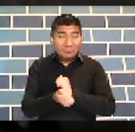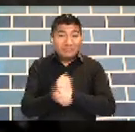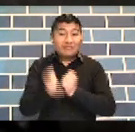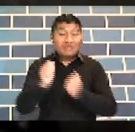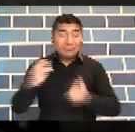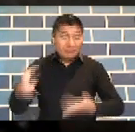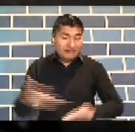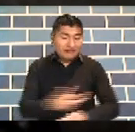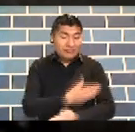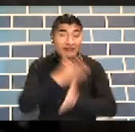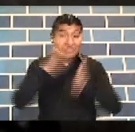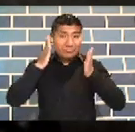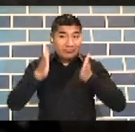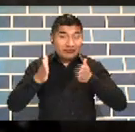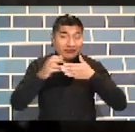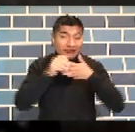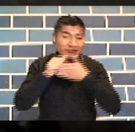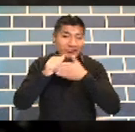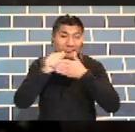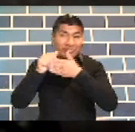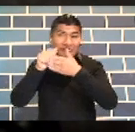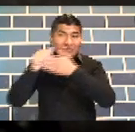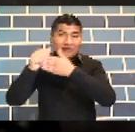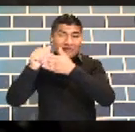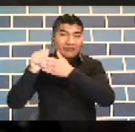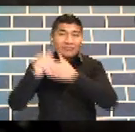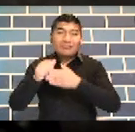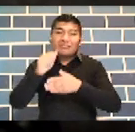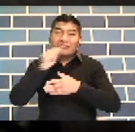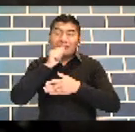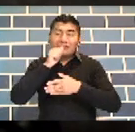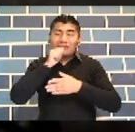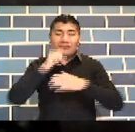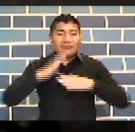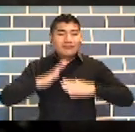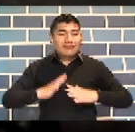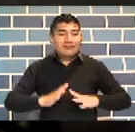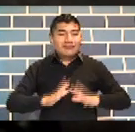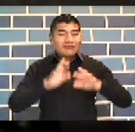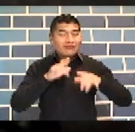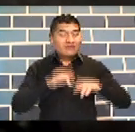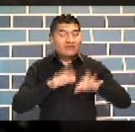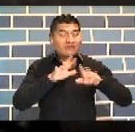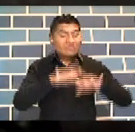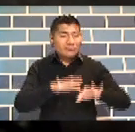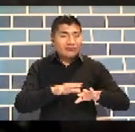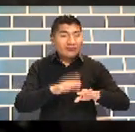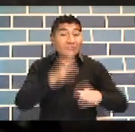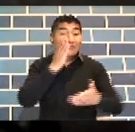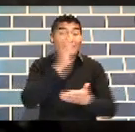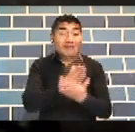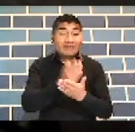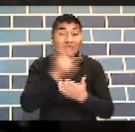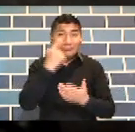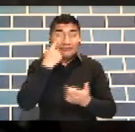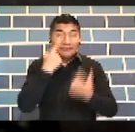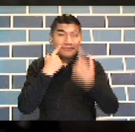conducirá hacia las fuentes de aguas tranquila, enjugará las lágrimas de sus